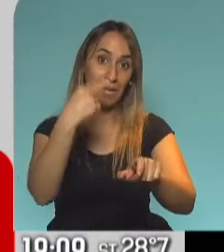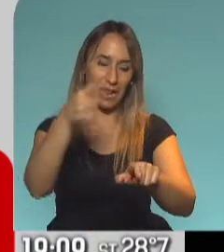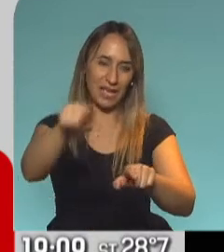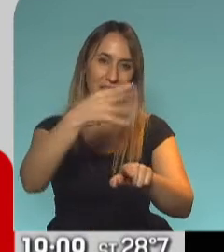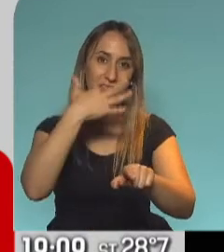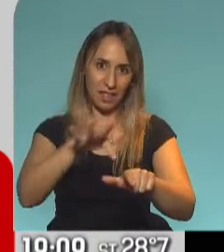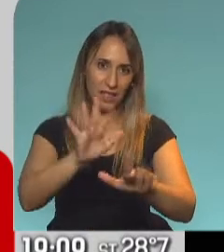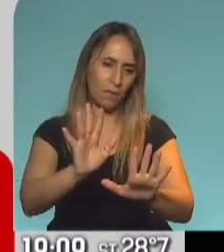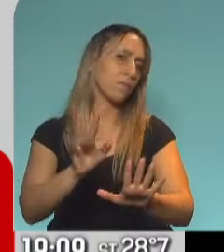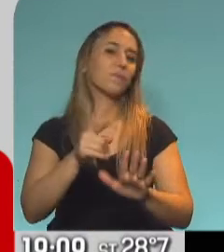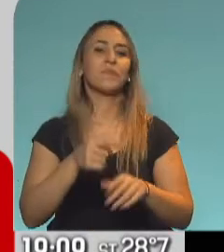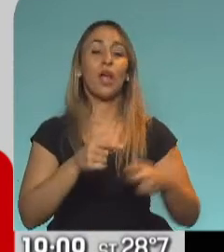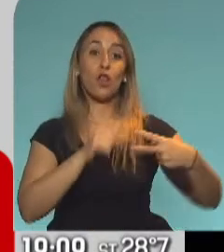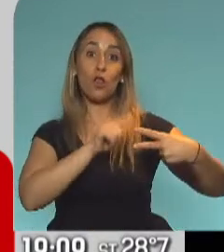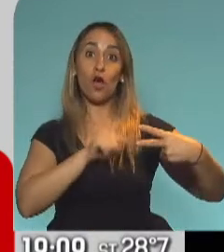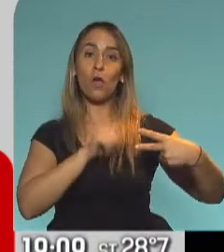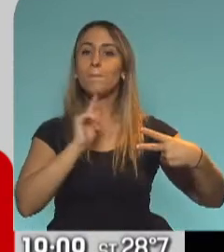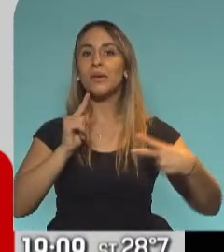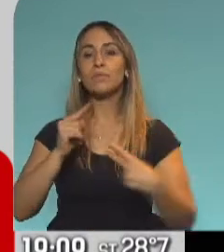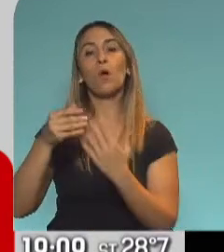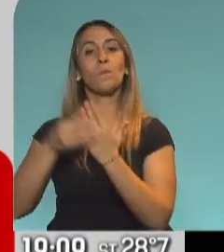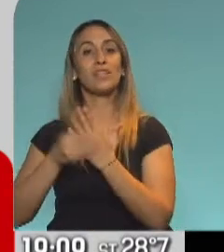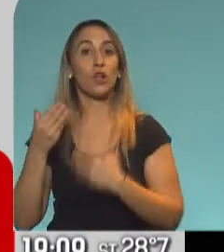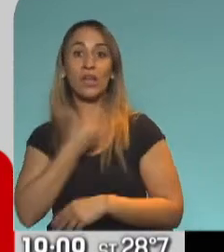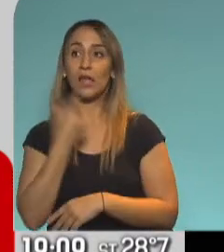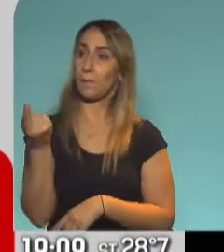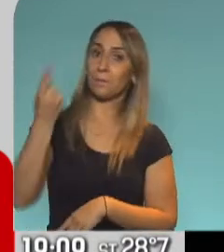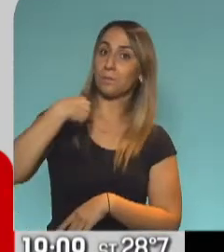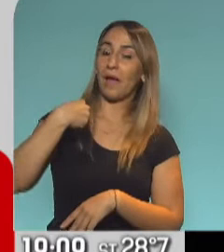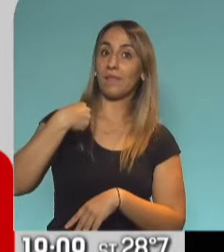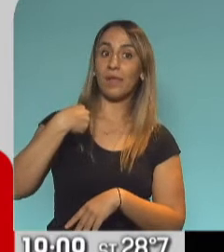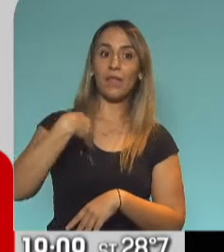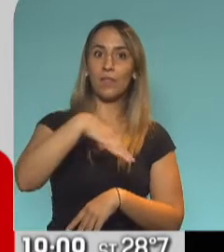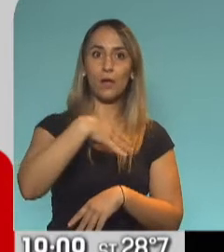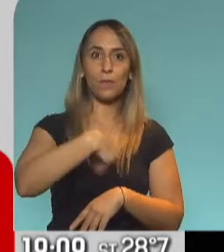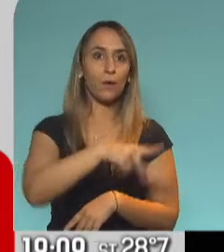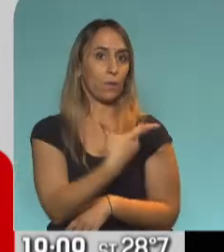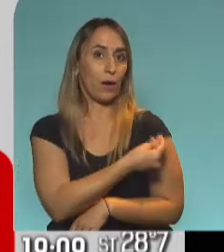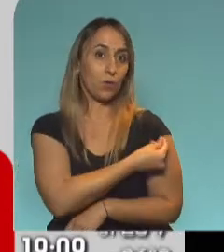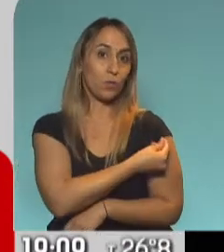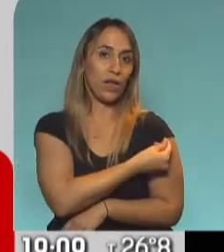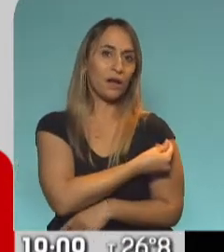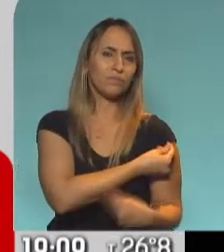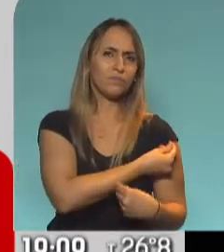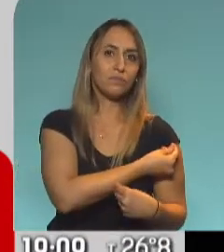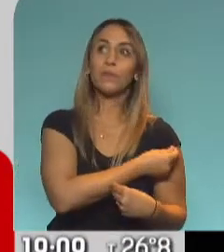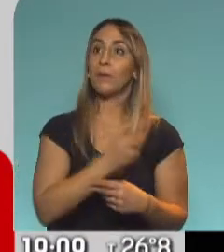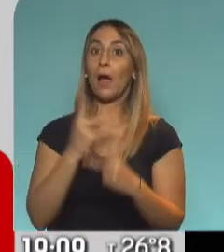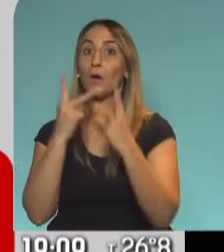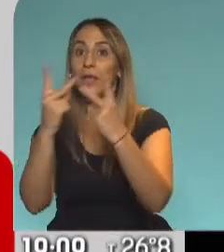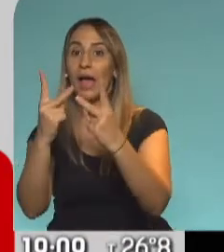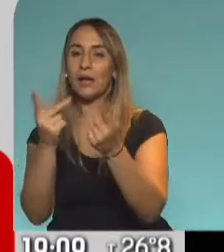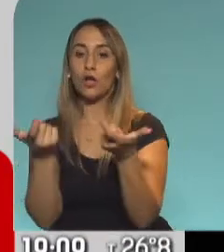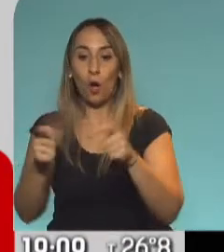sido recomendados por el propio Ginés González García, así lo dijeron los dos, de vacunarse antes de integrar la comitiva presidencial